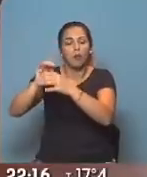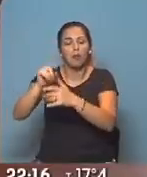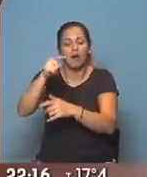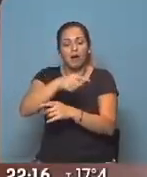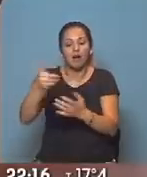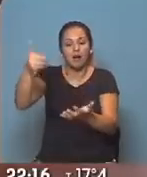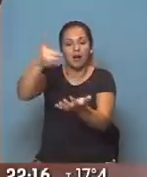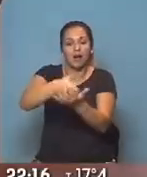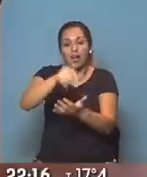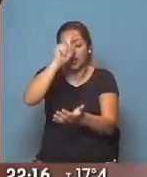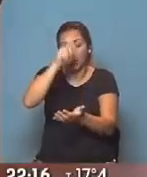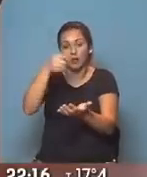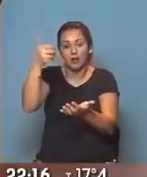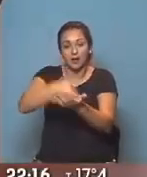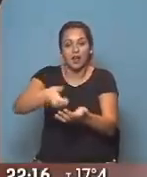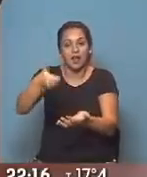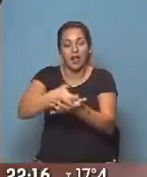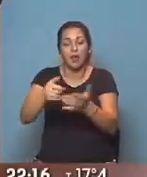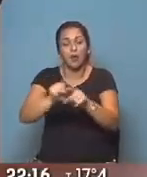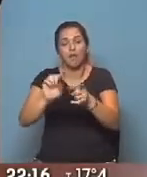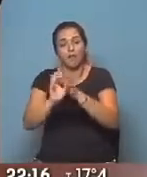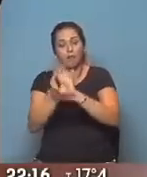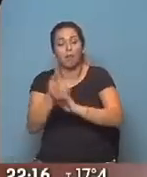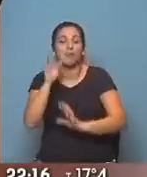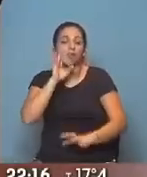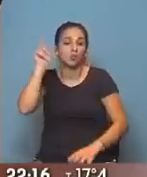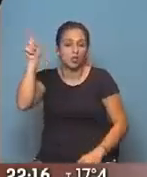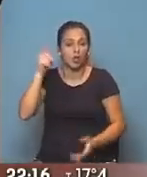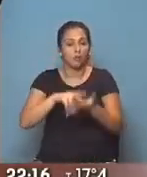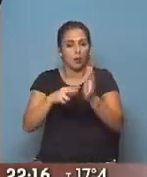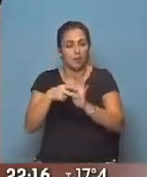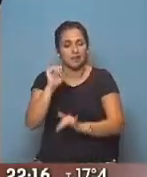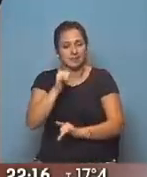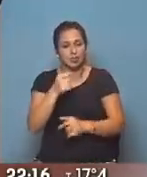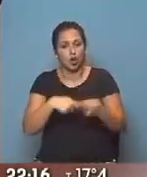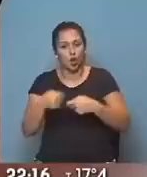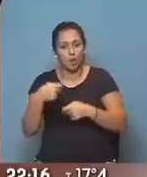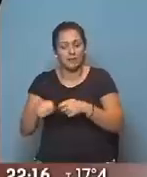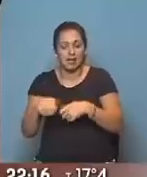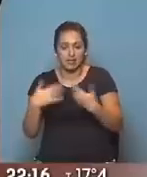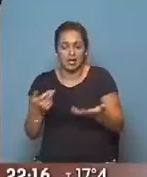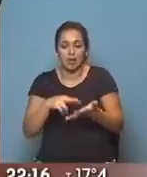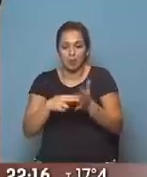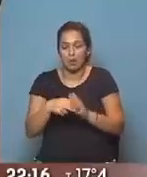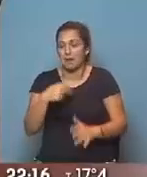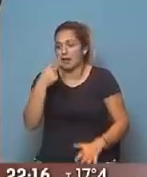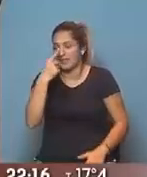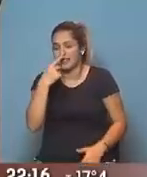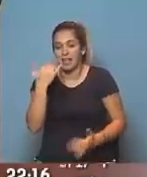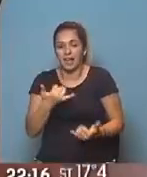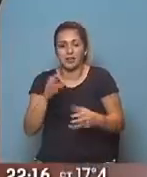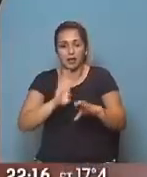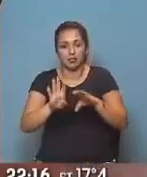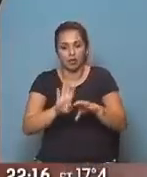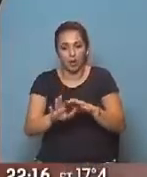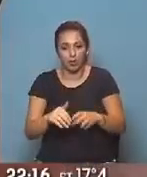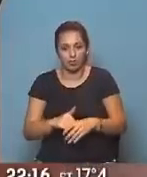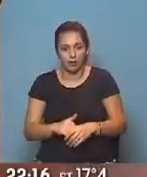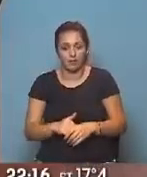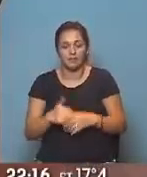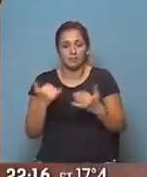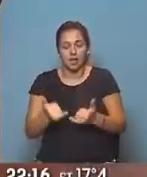de Estados Unidos se repetía en otros casos. Tiene déficit comercial. Entonces, tiene déficit comercial, tiene intereses de la deuda, tiene